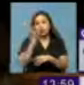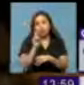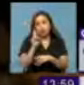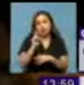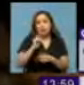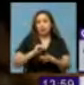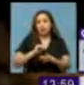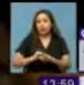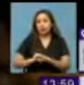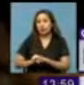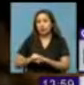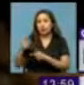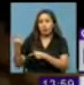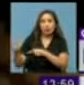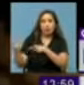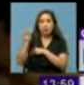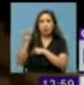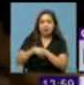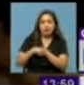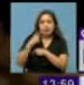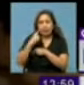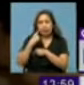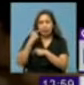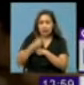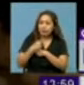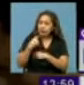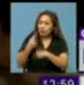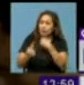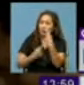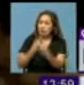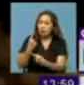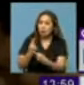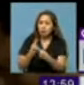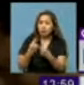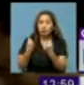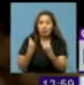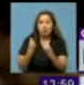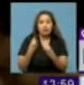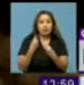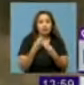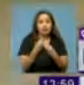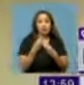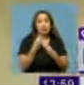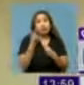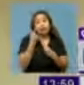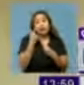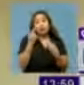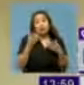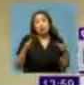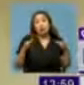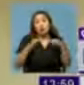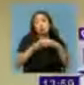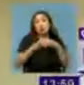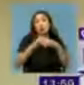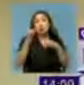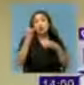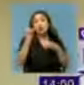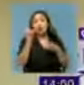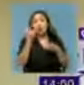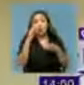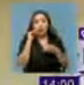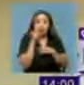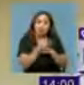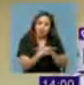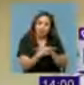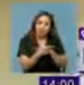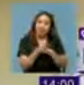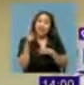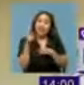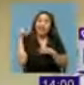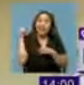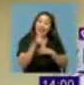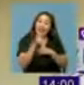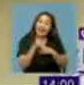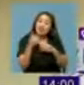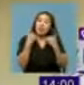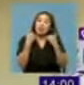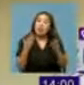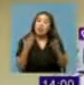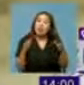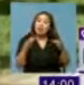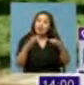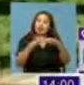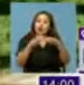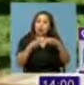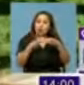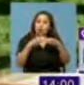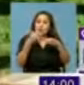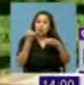corresponde. ¿Va a venir el intendente, lo van a interpelar finalmente, concejal? Está en la comisión de jury, de lo cual saldrá de una